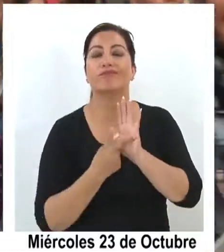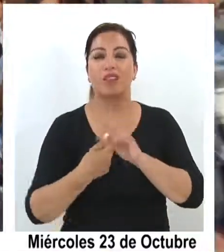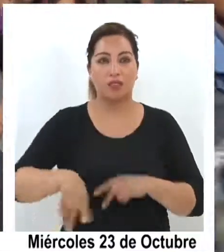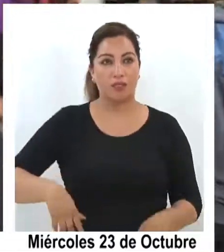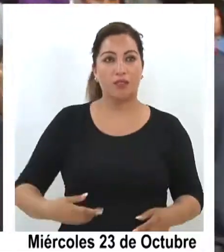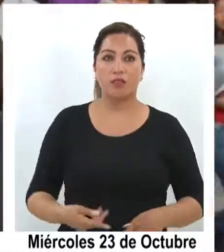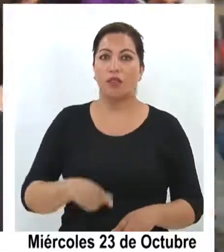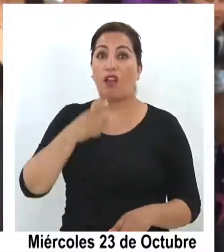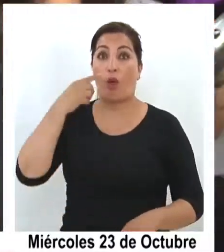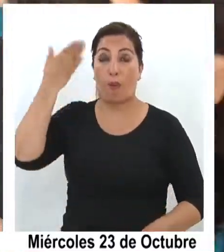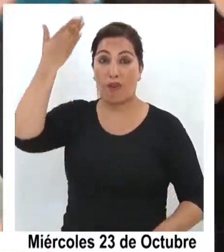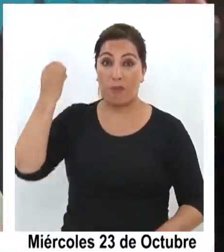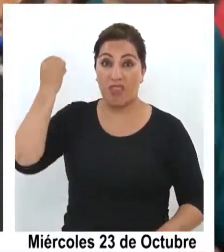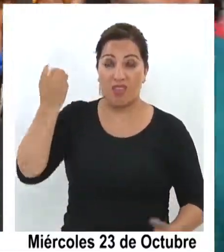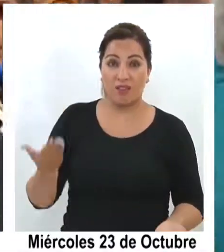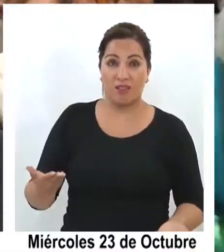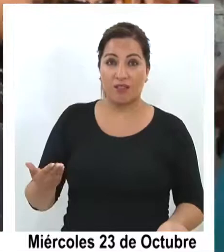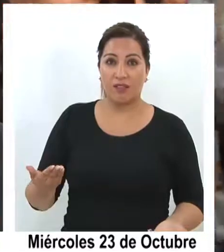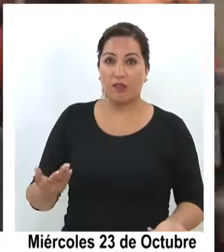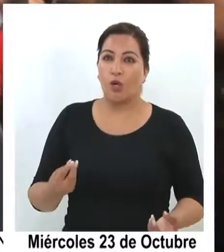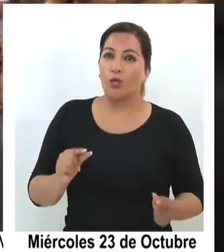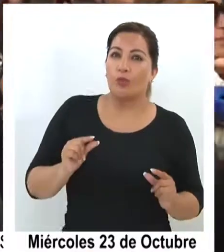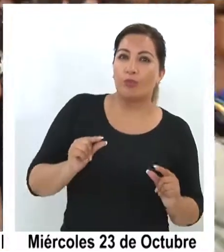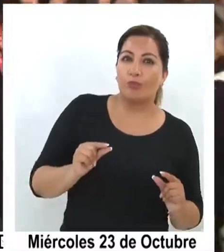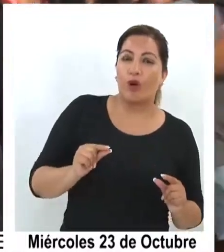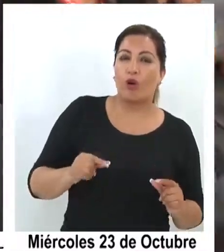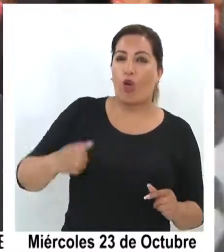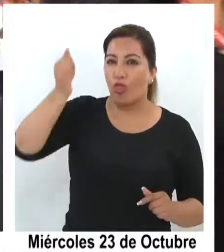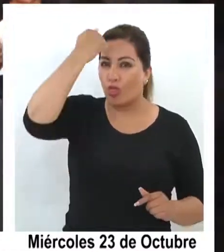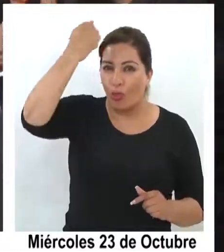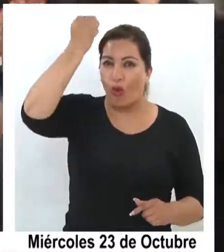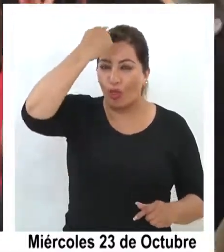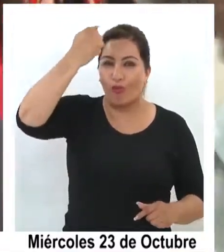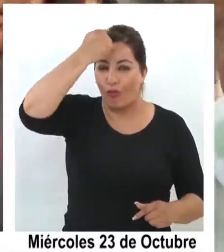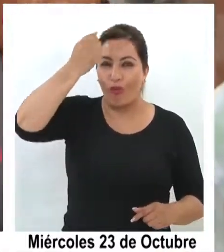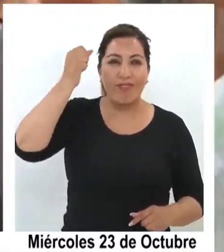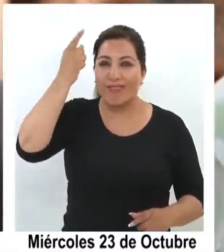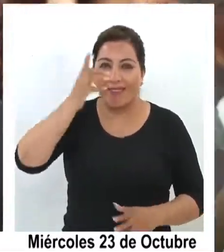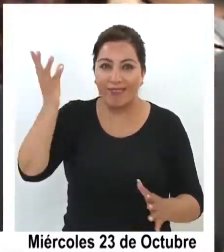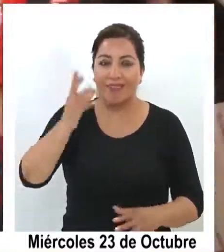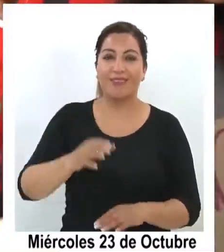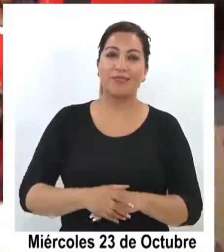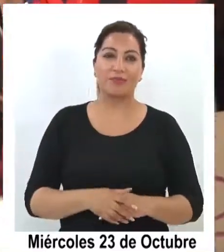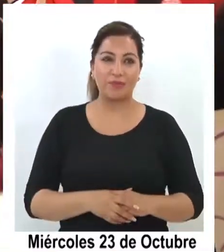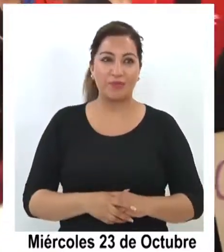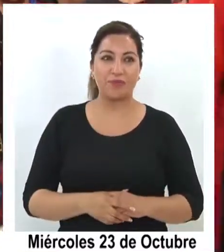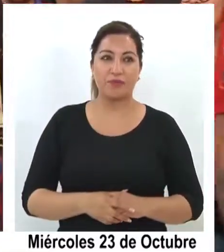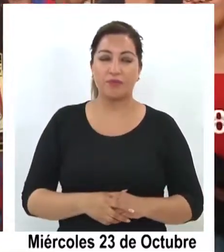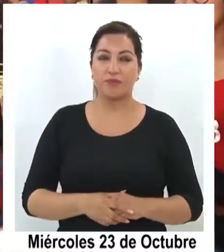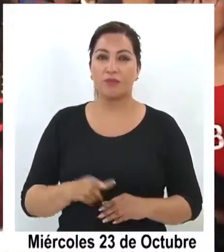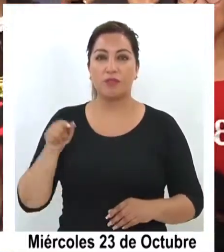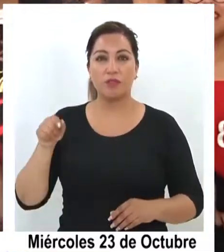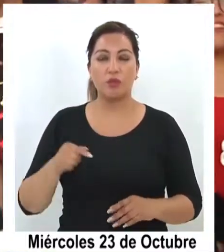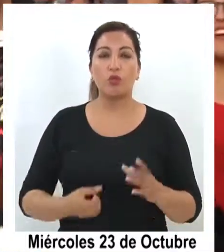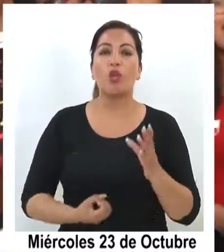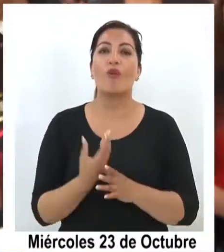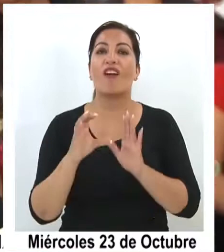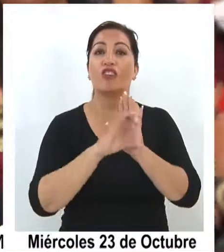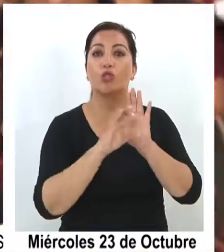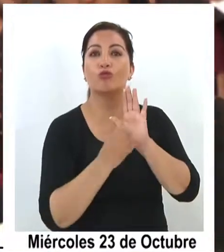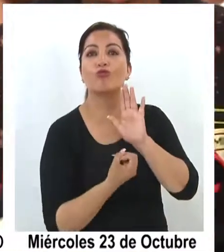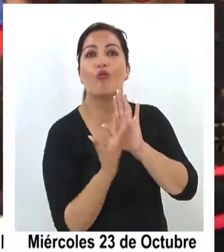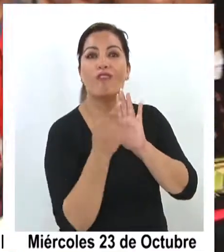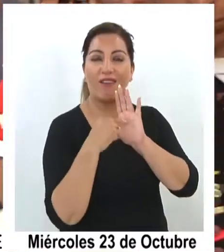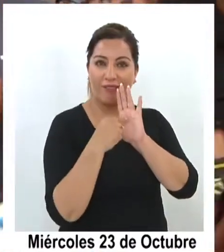pero el hombre es un poco duro de cabeza, duro de entender. Yo creo que partiendo por una nueva